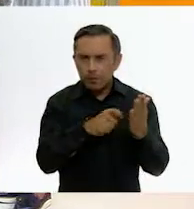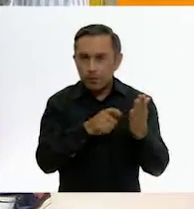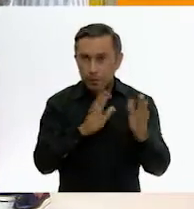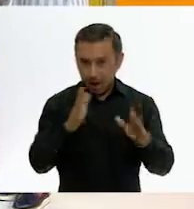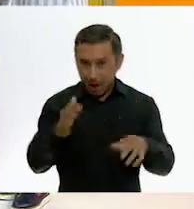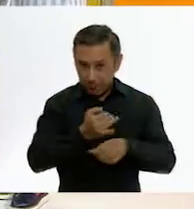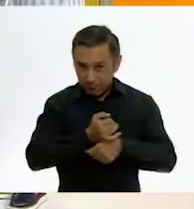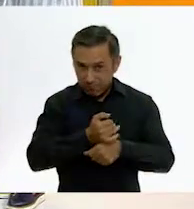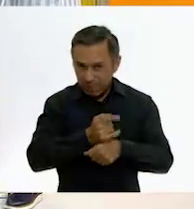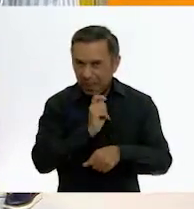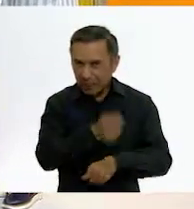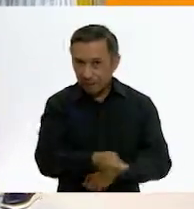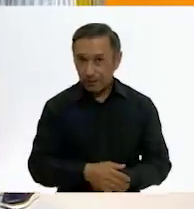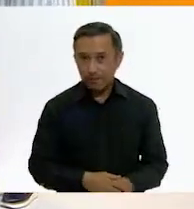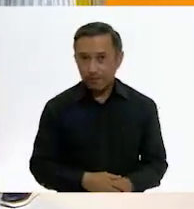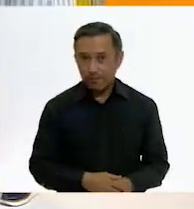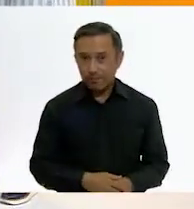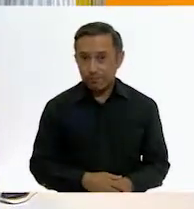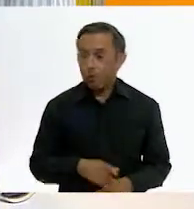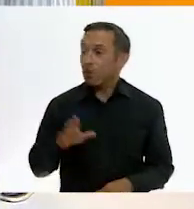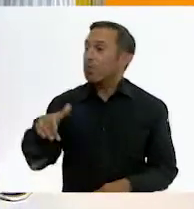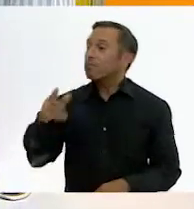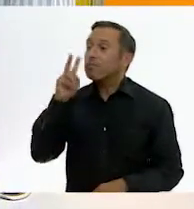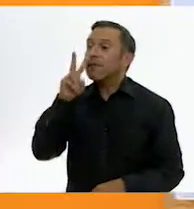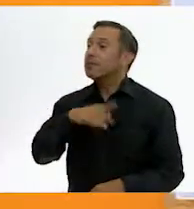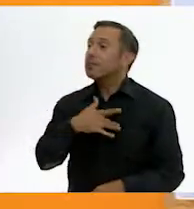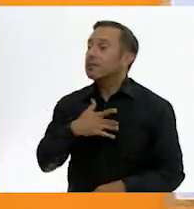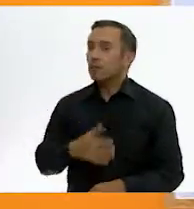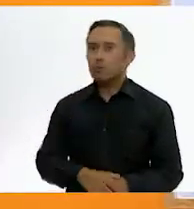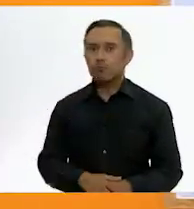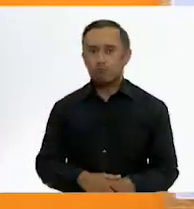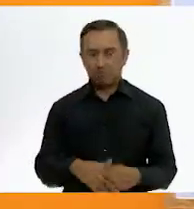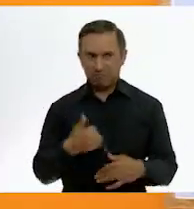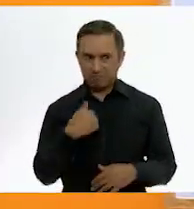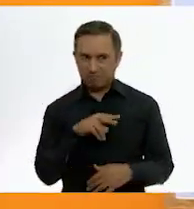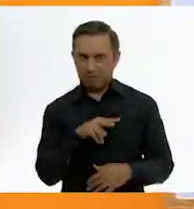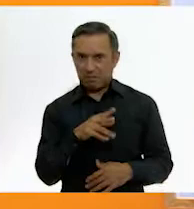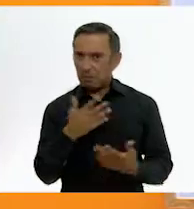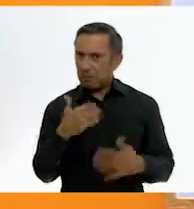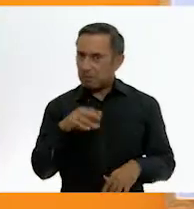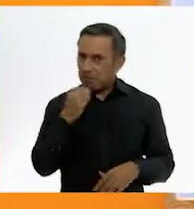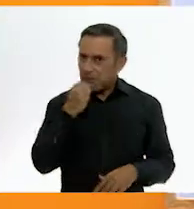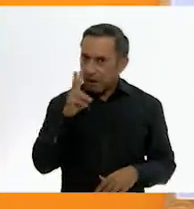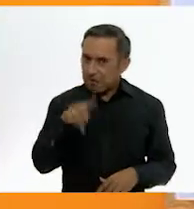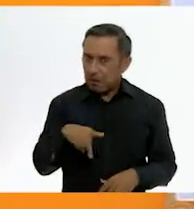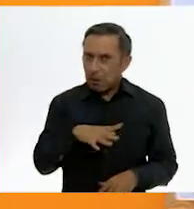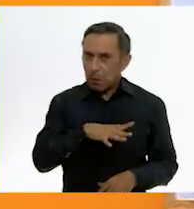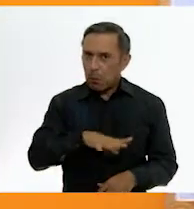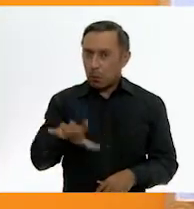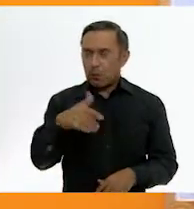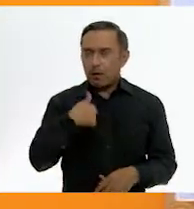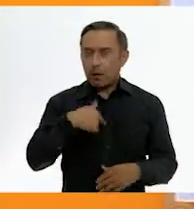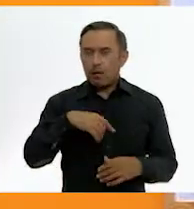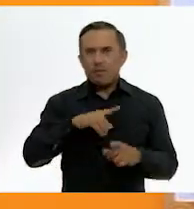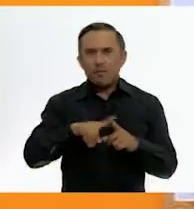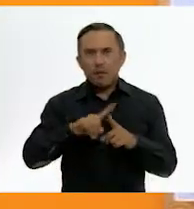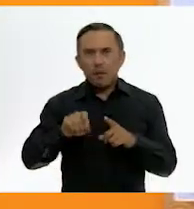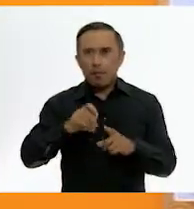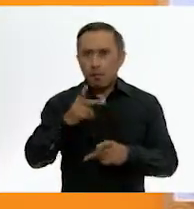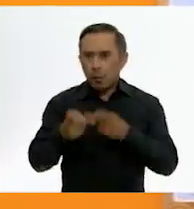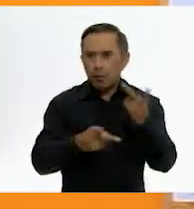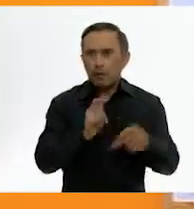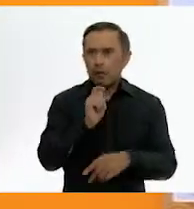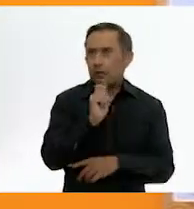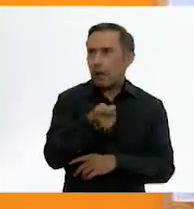él qué te parecieron la pimería y me parecen impresionantes y son grandes ejemplos de todas las preguntas que podemos